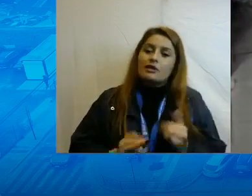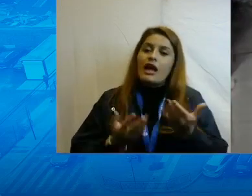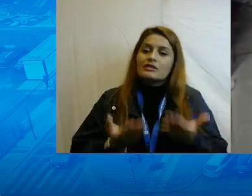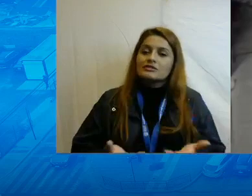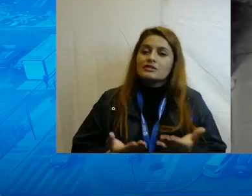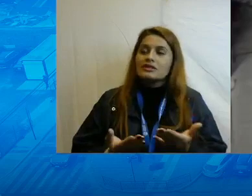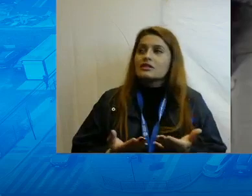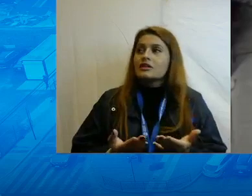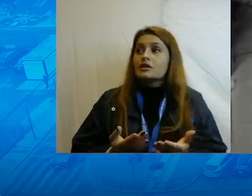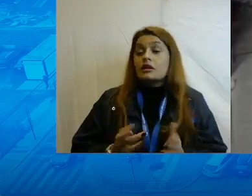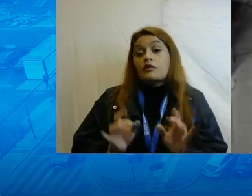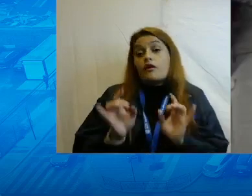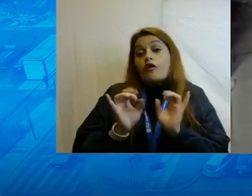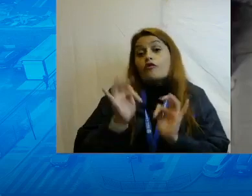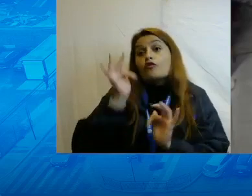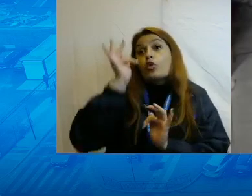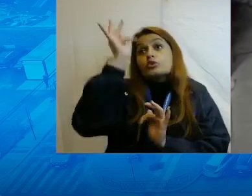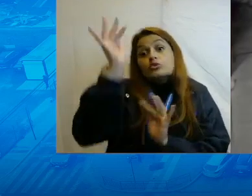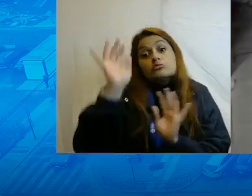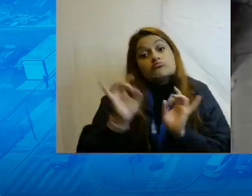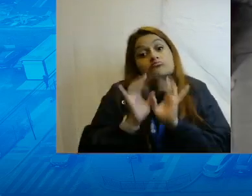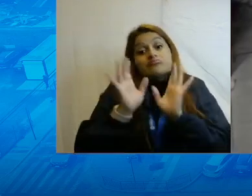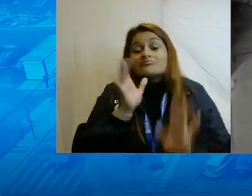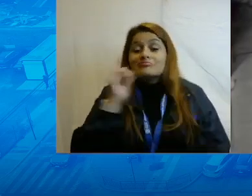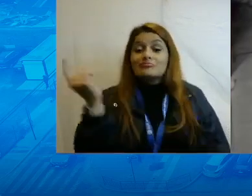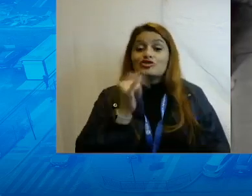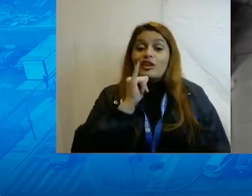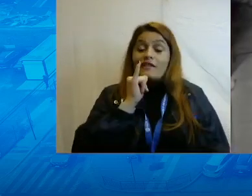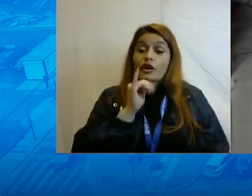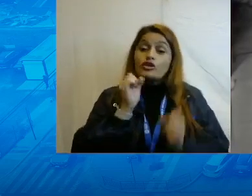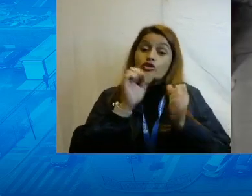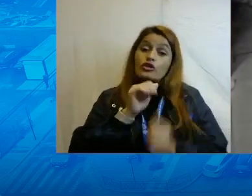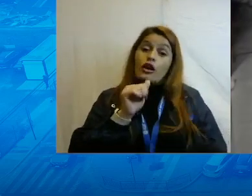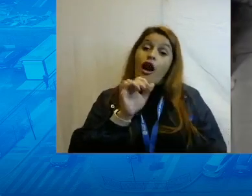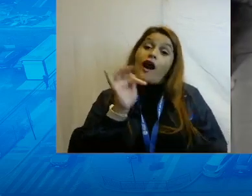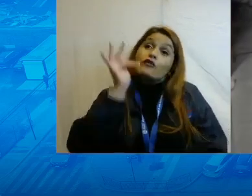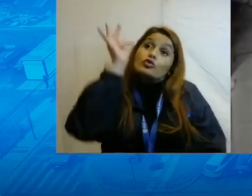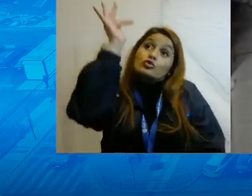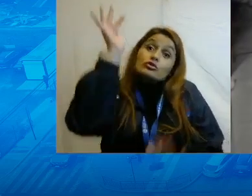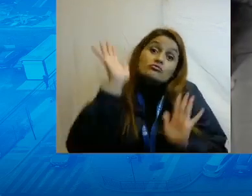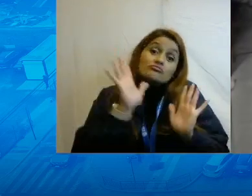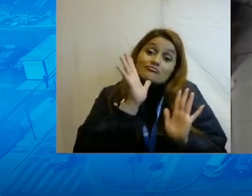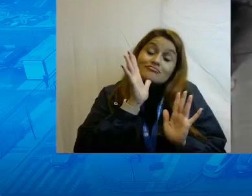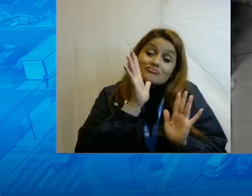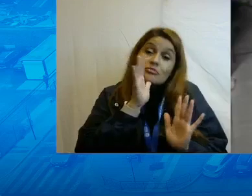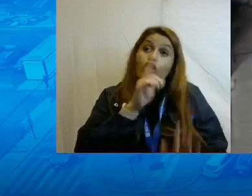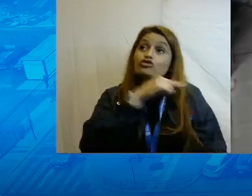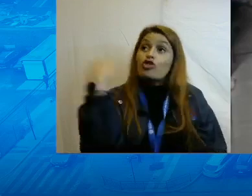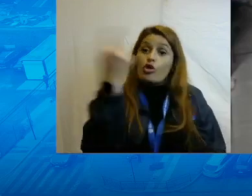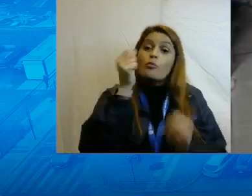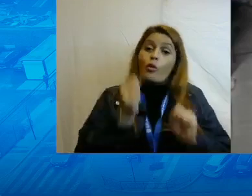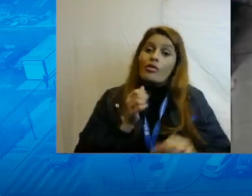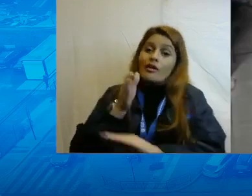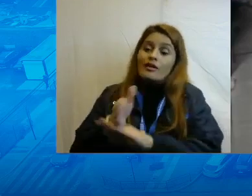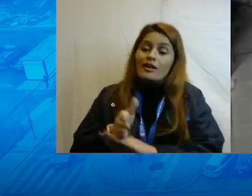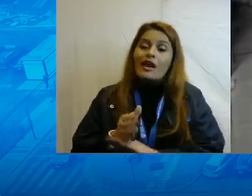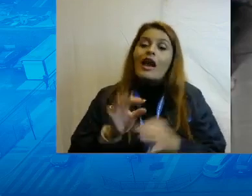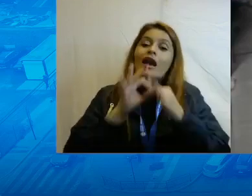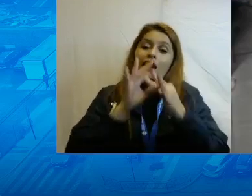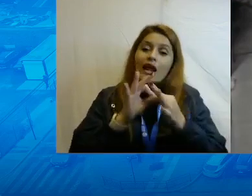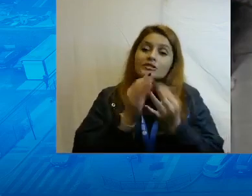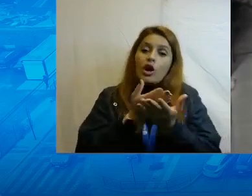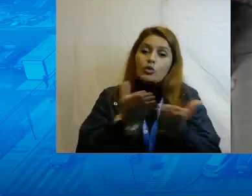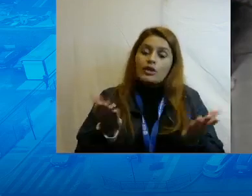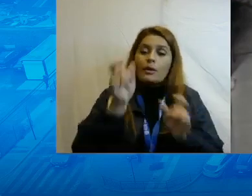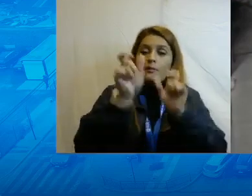está libre, esa casa es para todos, todos podemos llegar allá en algún día. Por lo tanto, les doy las gracias y las bendiciones de parte de